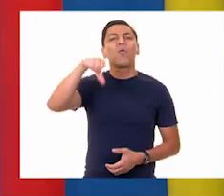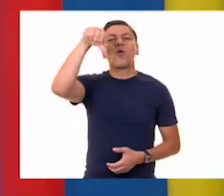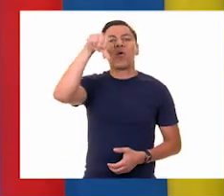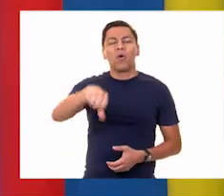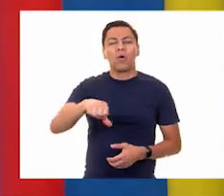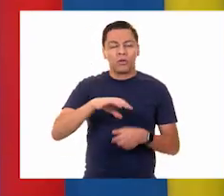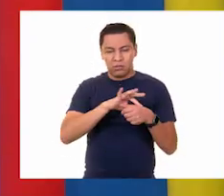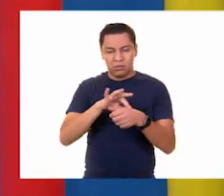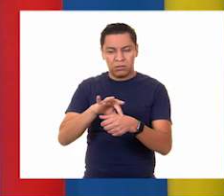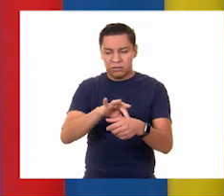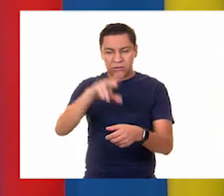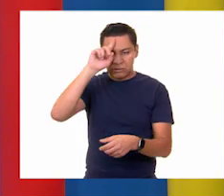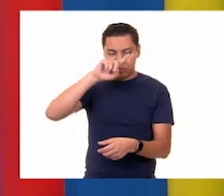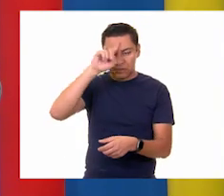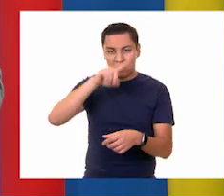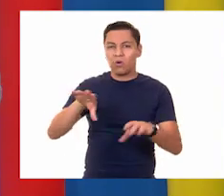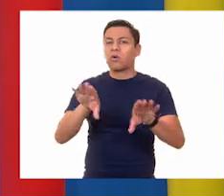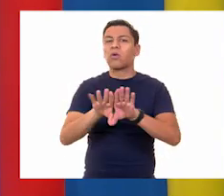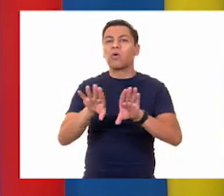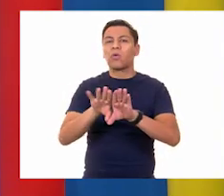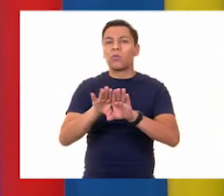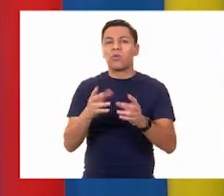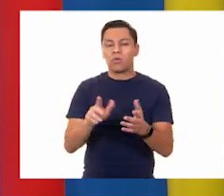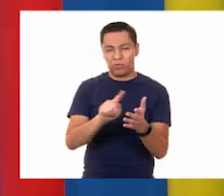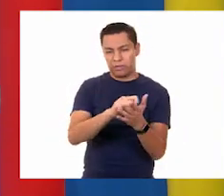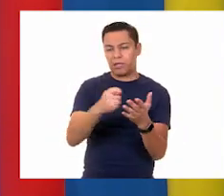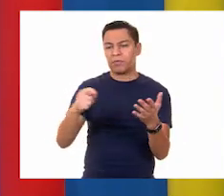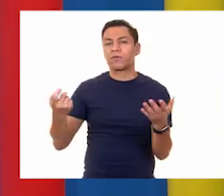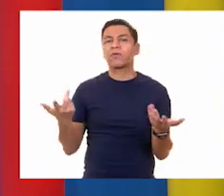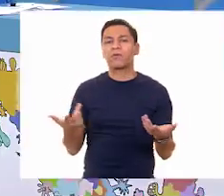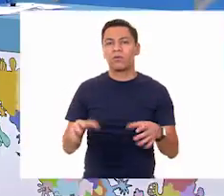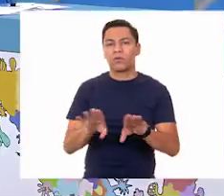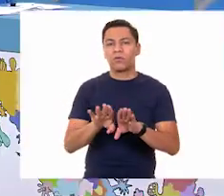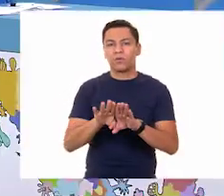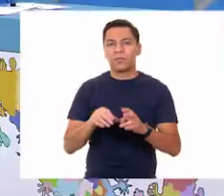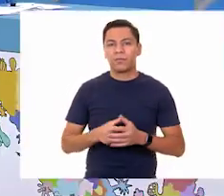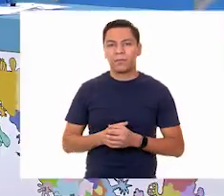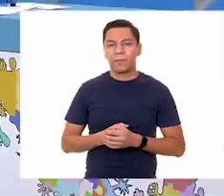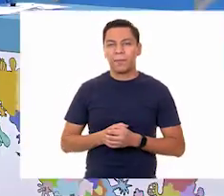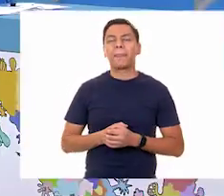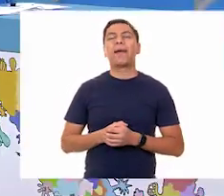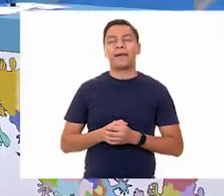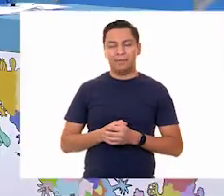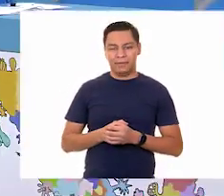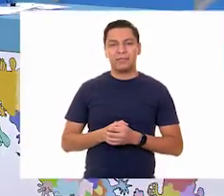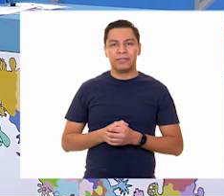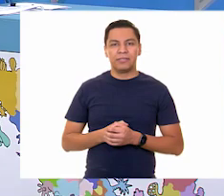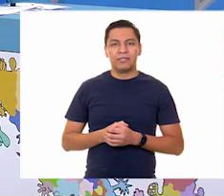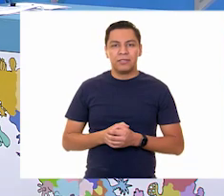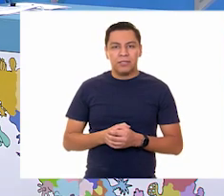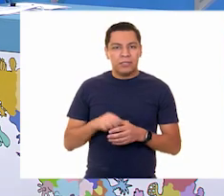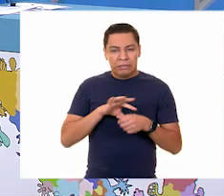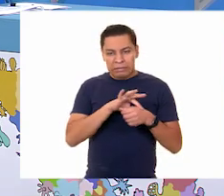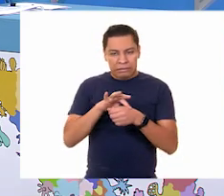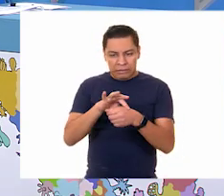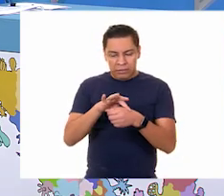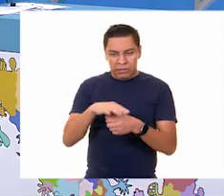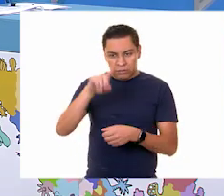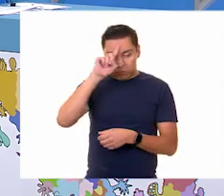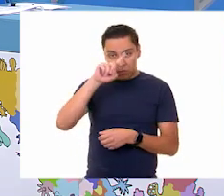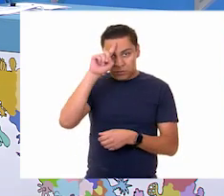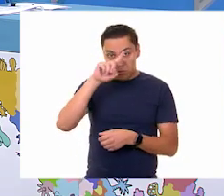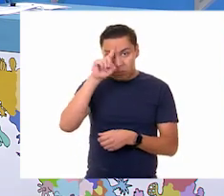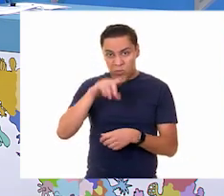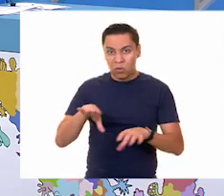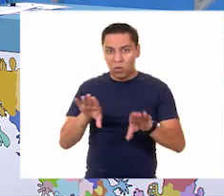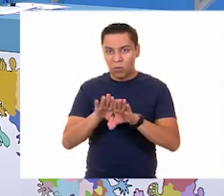nuestra guía para llevar a cabo la lectura exploratoria de los trípticos de hoy, profesor? De manera general, vamos a guiarnos por las preguntas que